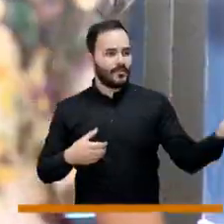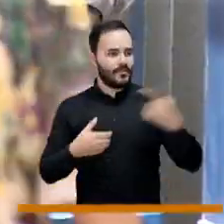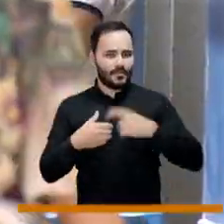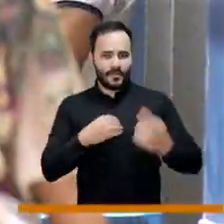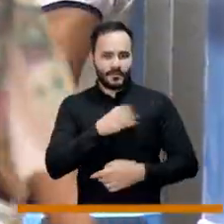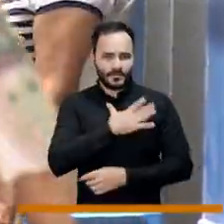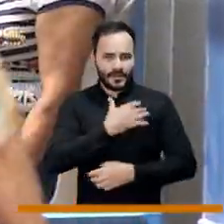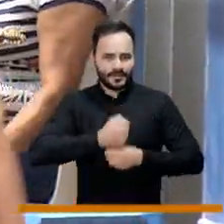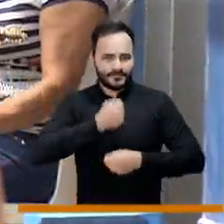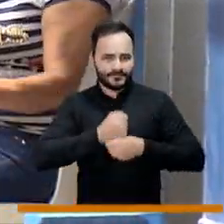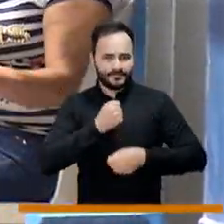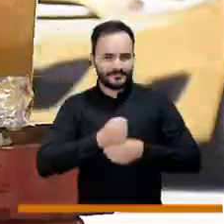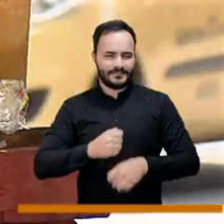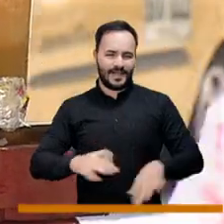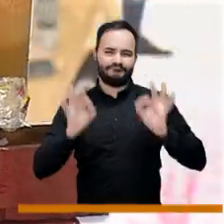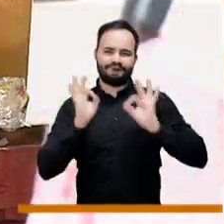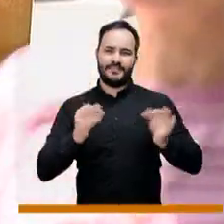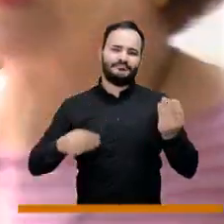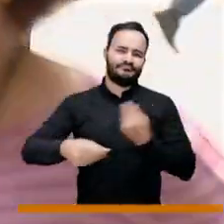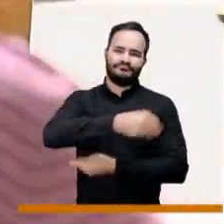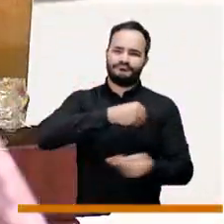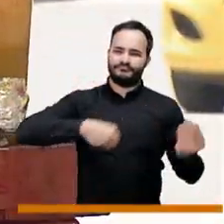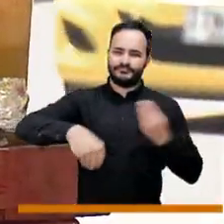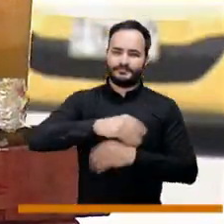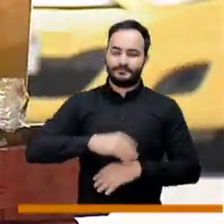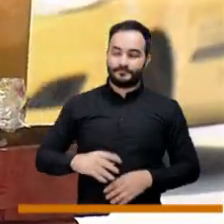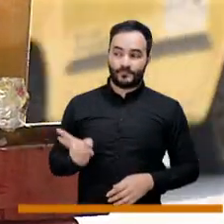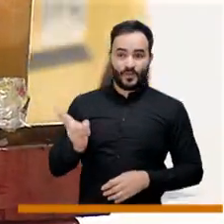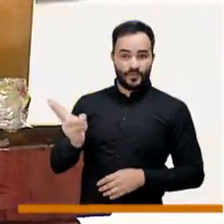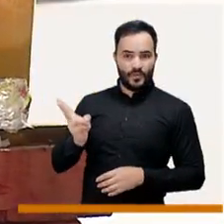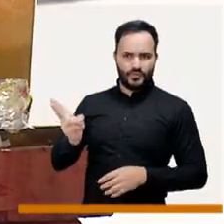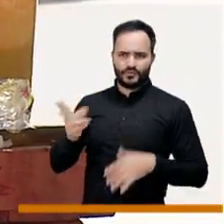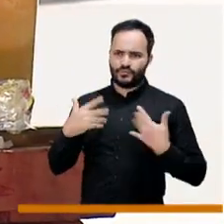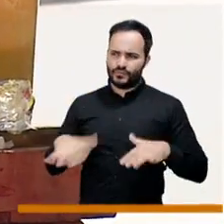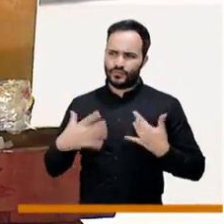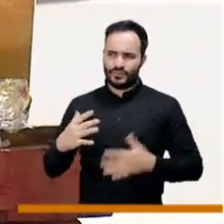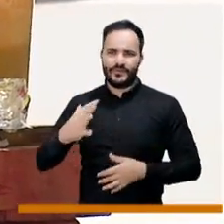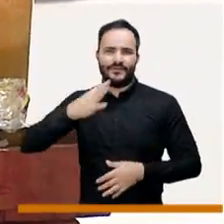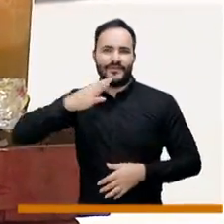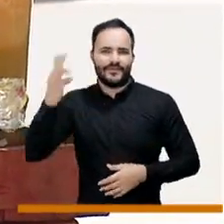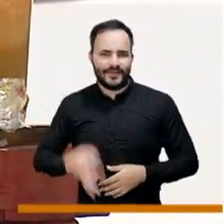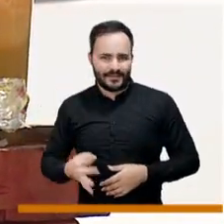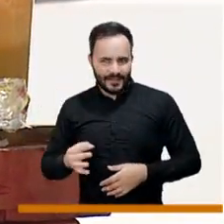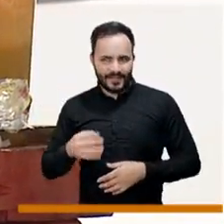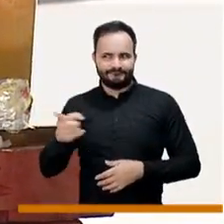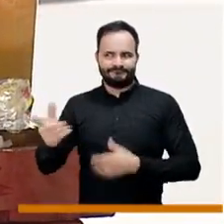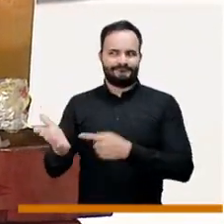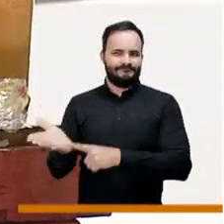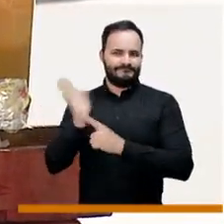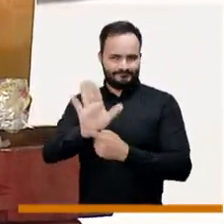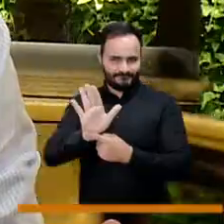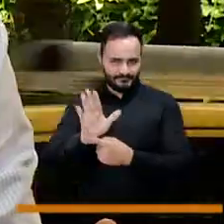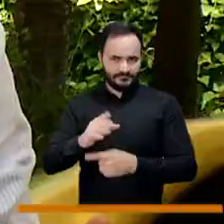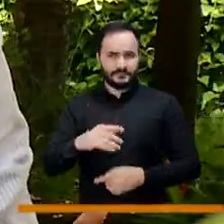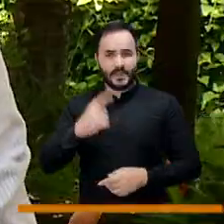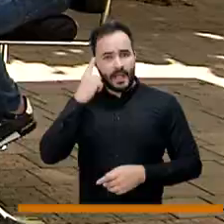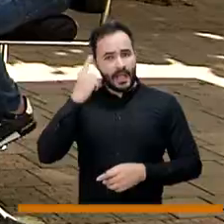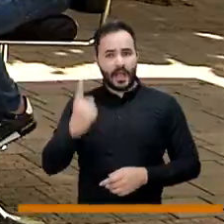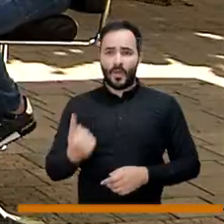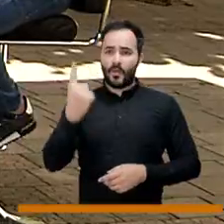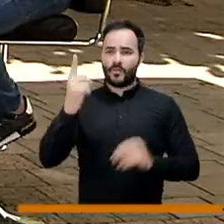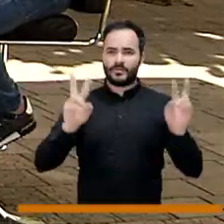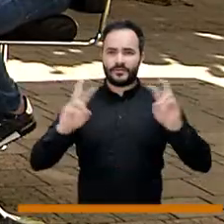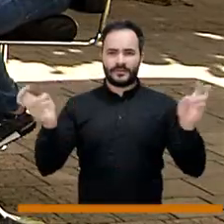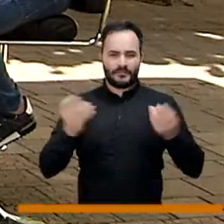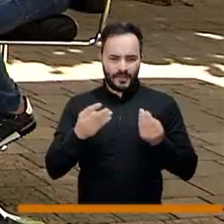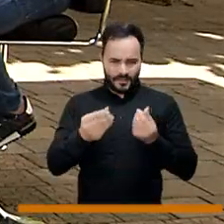quería que conocieran estos dos casos porque son supremamente valiosos, no solamente en el desarrollo económico, no solamente en la generación de